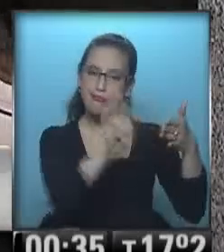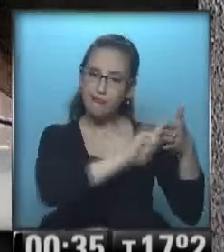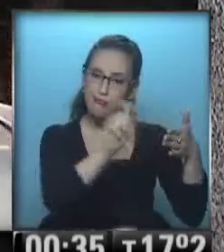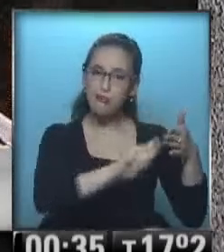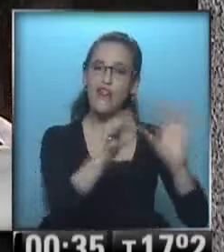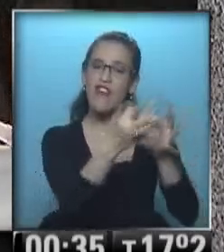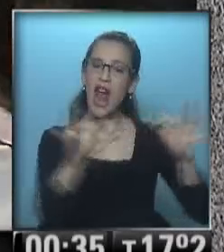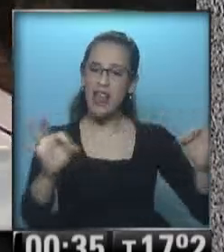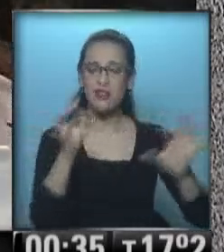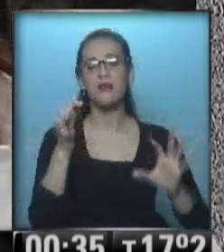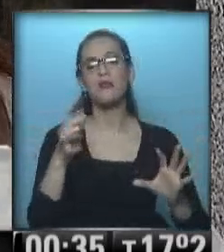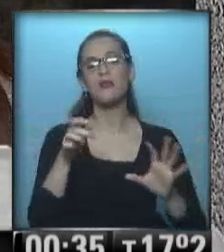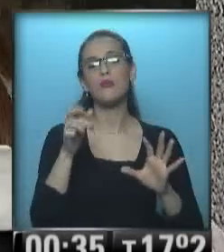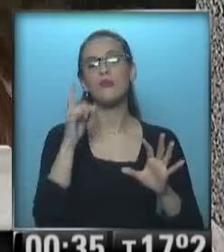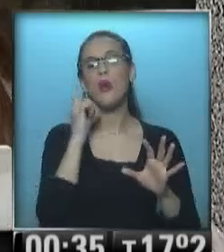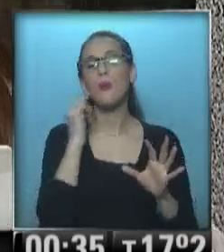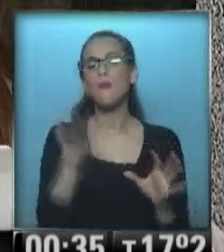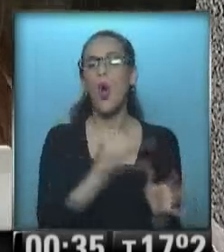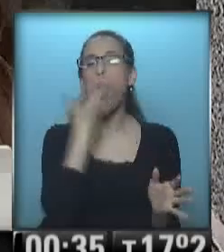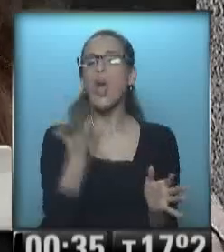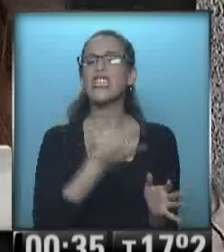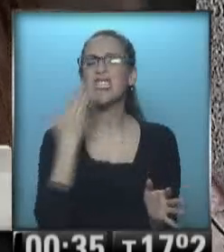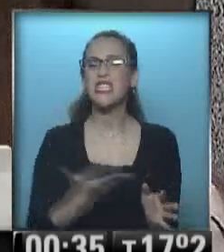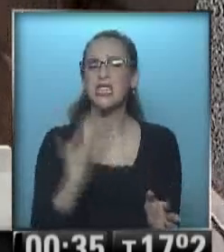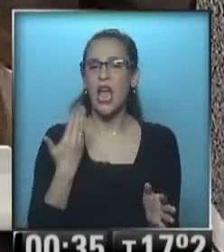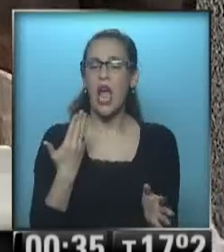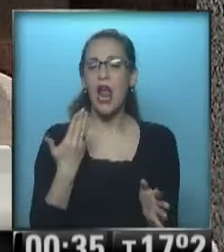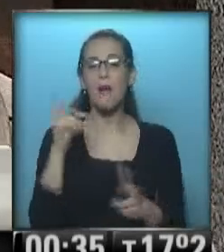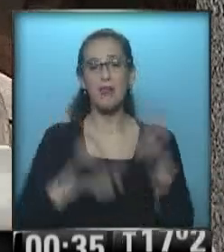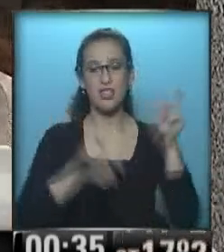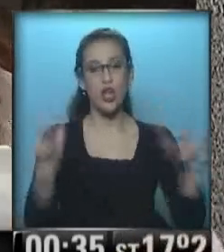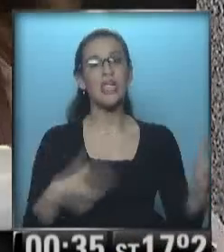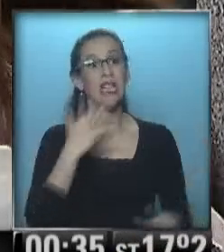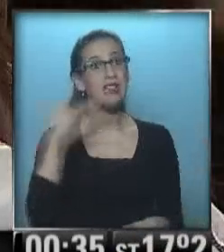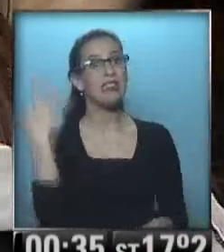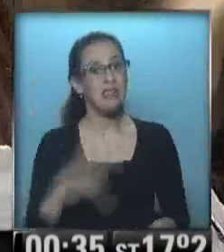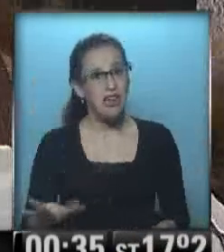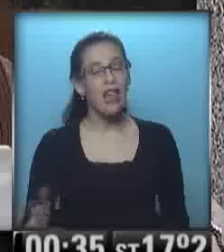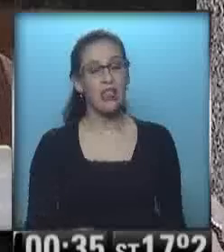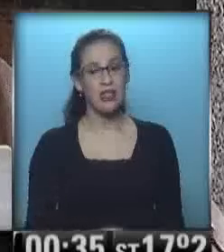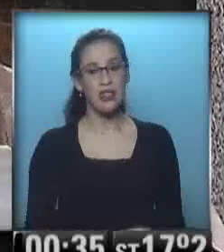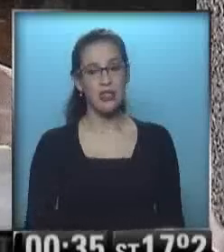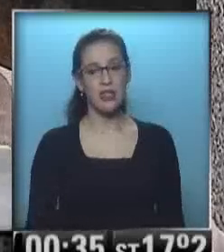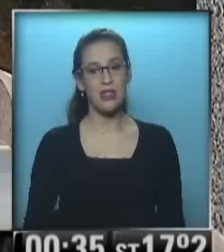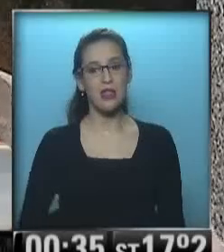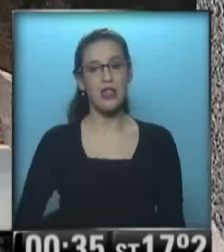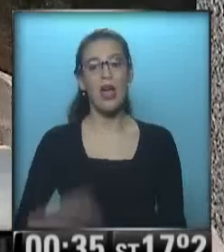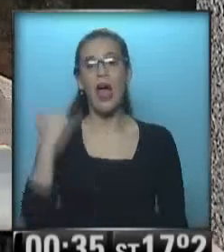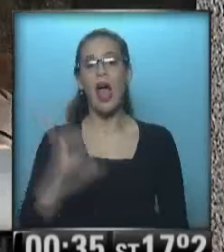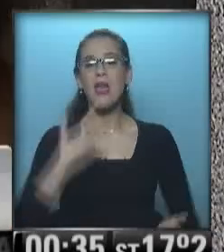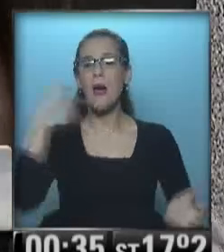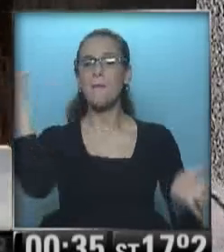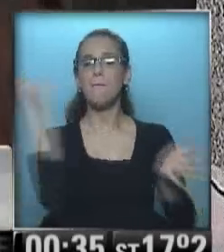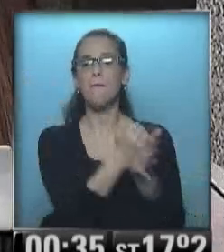Son toda poesía que la gente la puede entender, que va a dejar marcado el rock